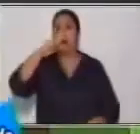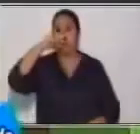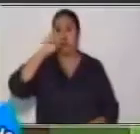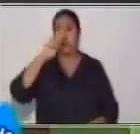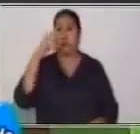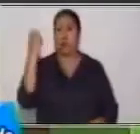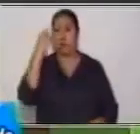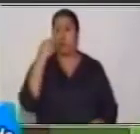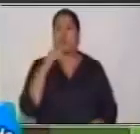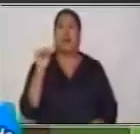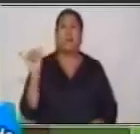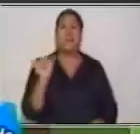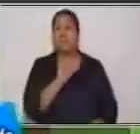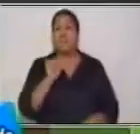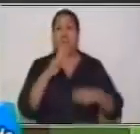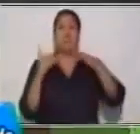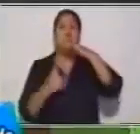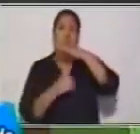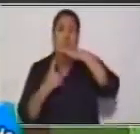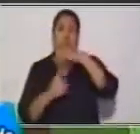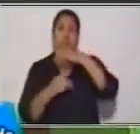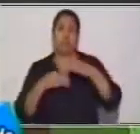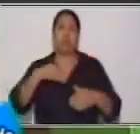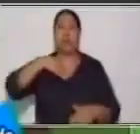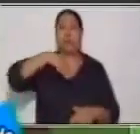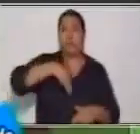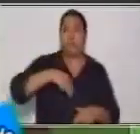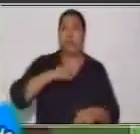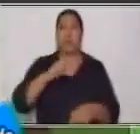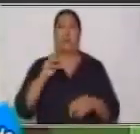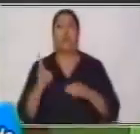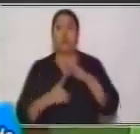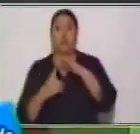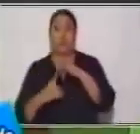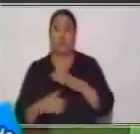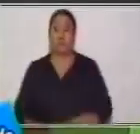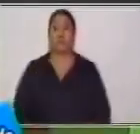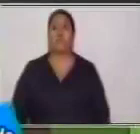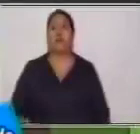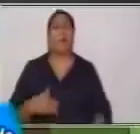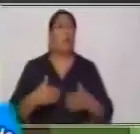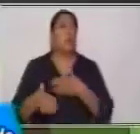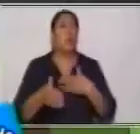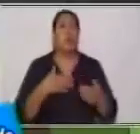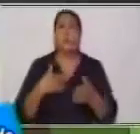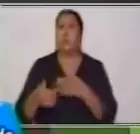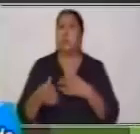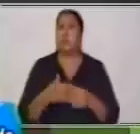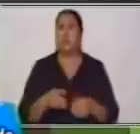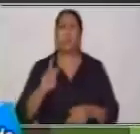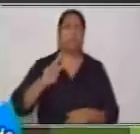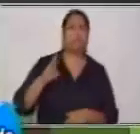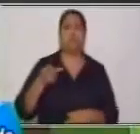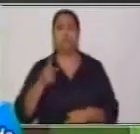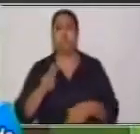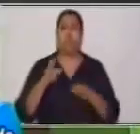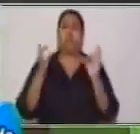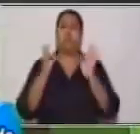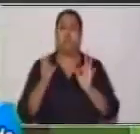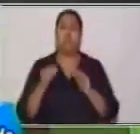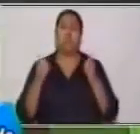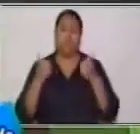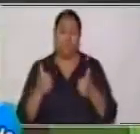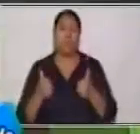para trabajar este desarrollo primero. Cualquiera de las dos maneras es válido y se puede argumentar que se puede